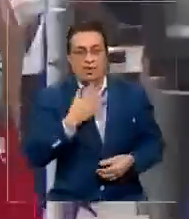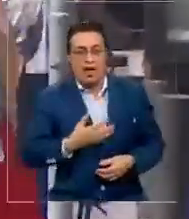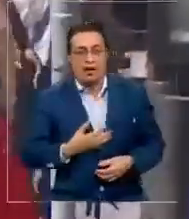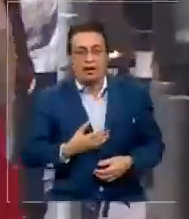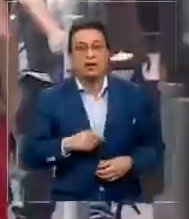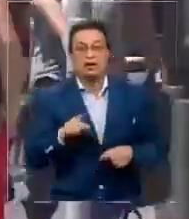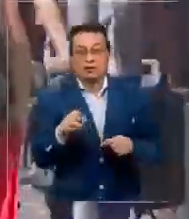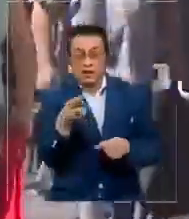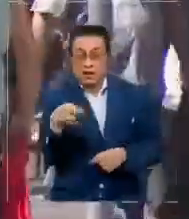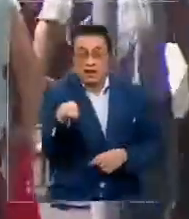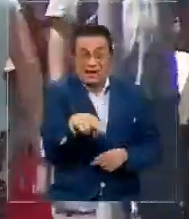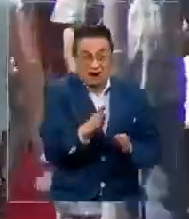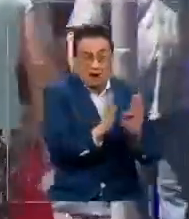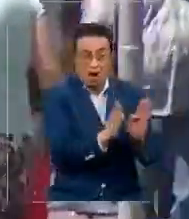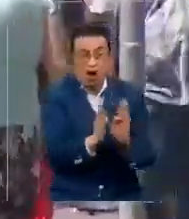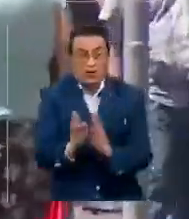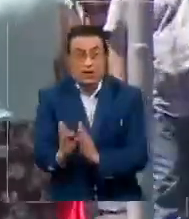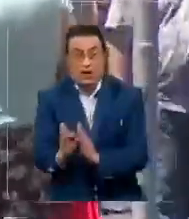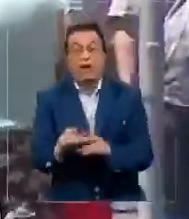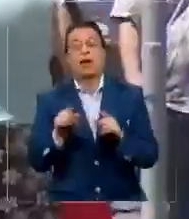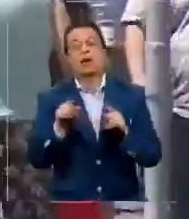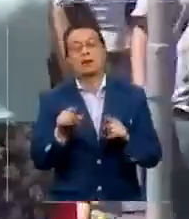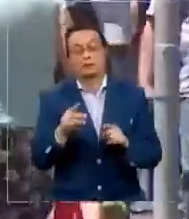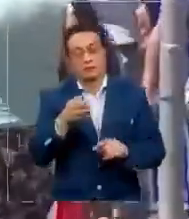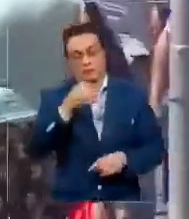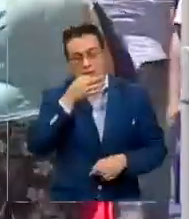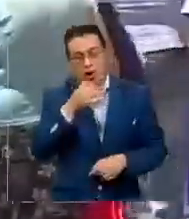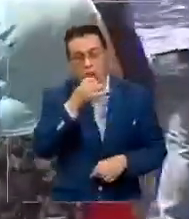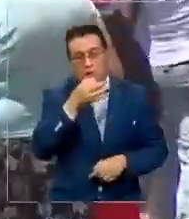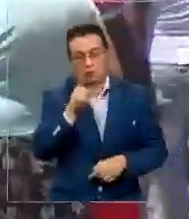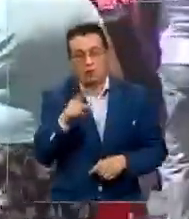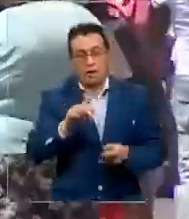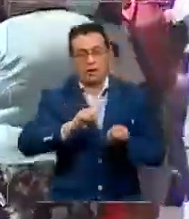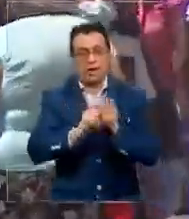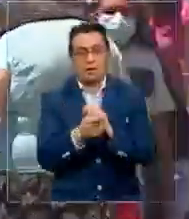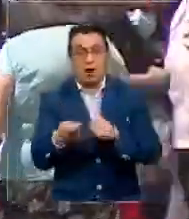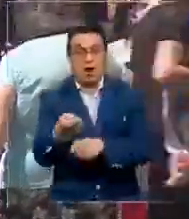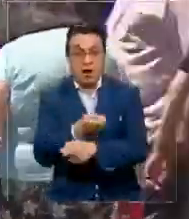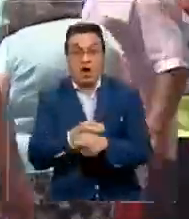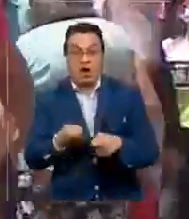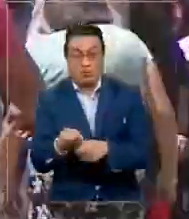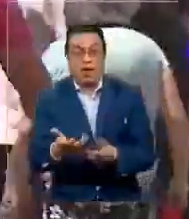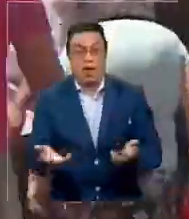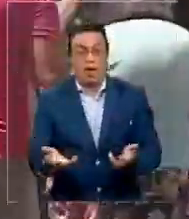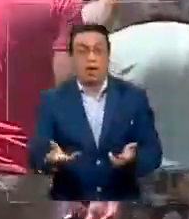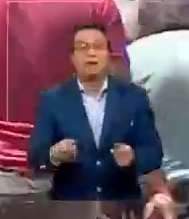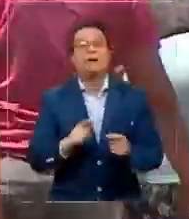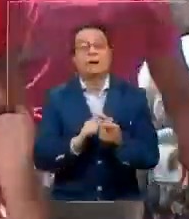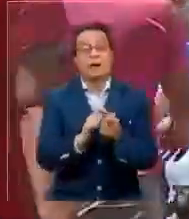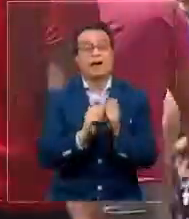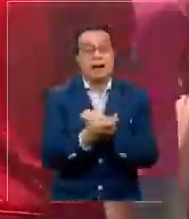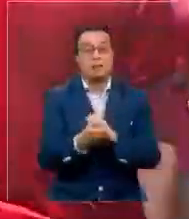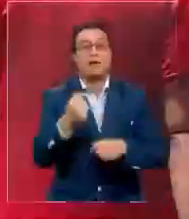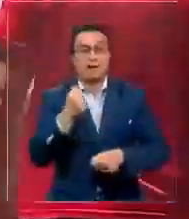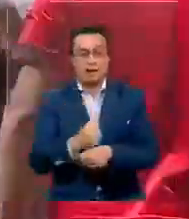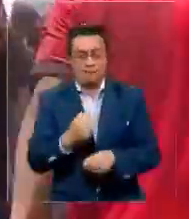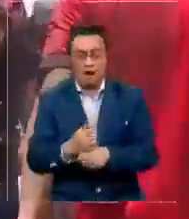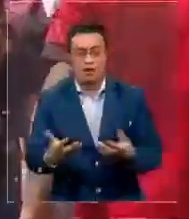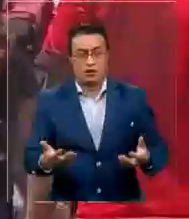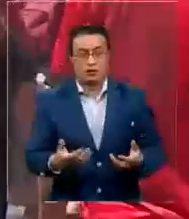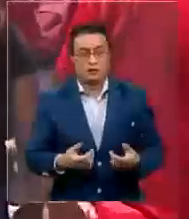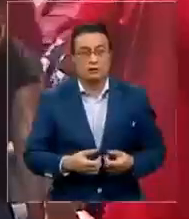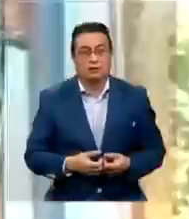esta reorganización les cuento que también va a cambiar la economía, va a cambiar el trabajo,